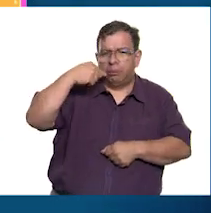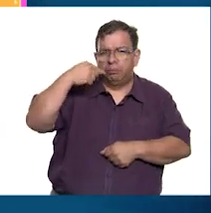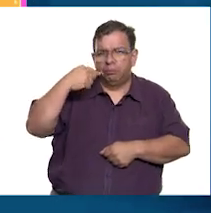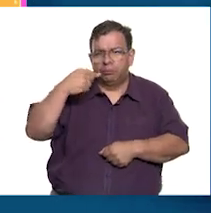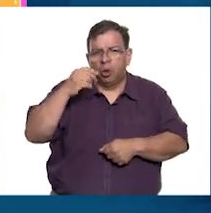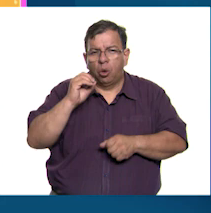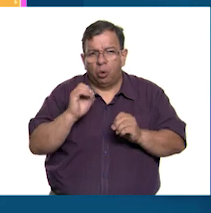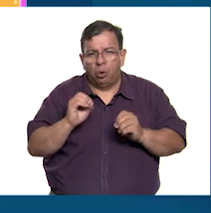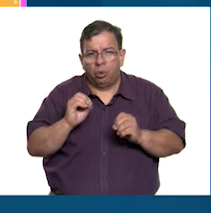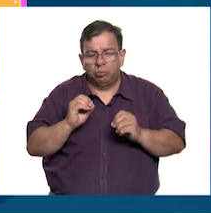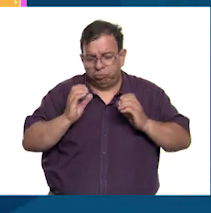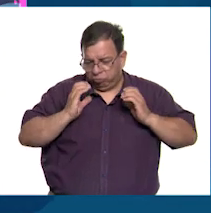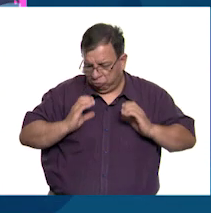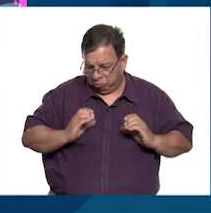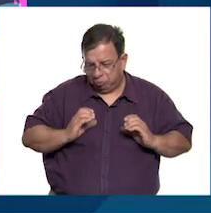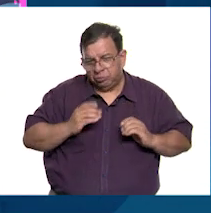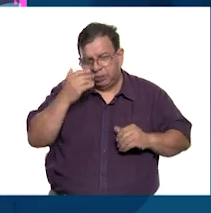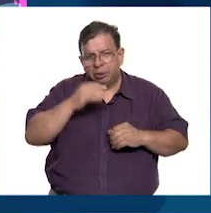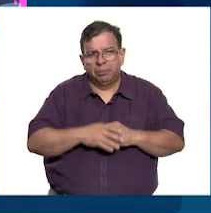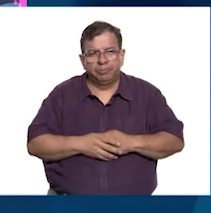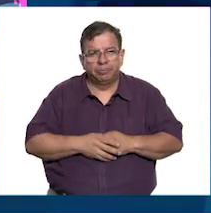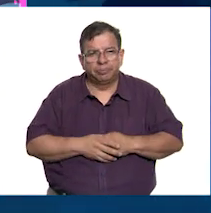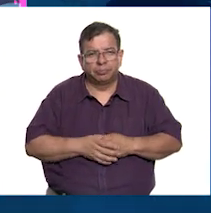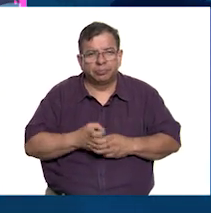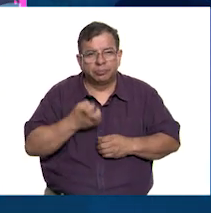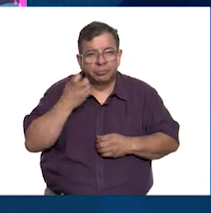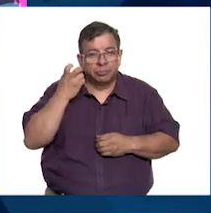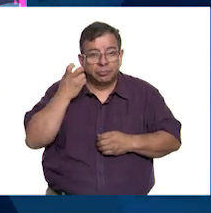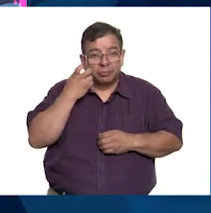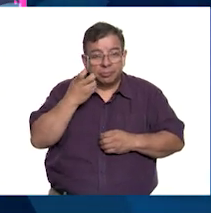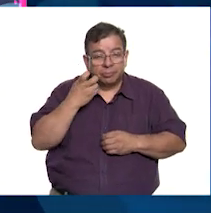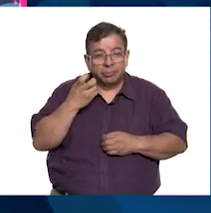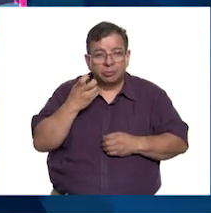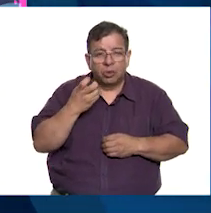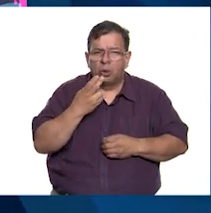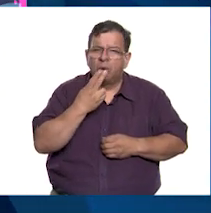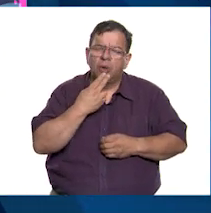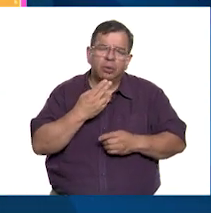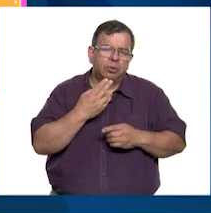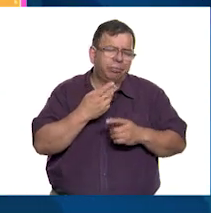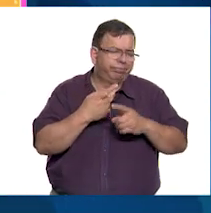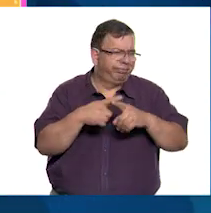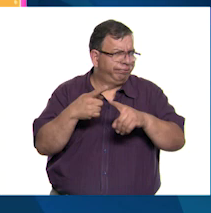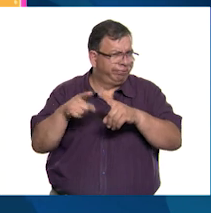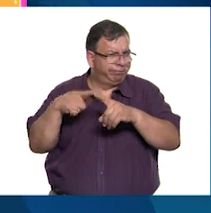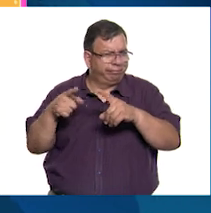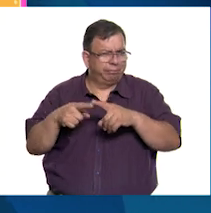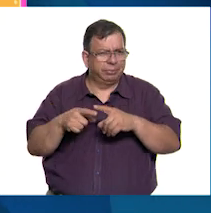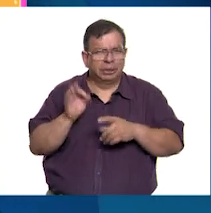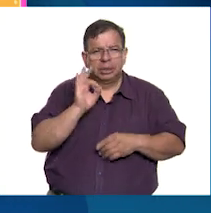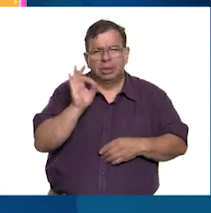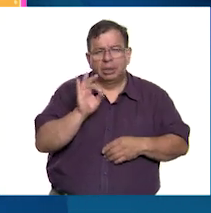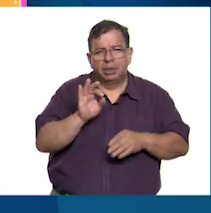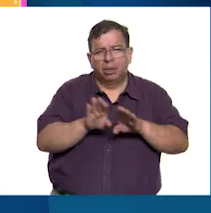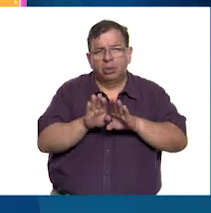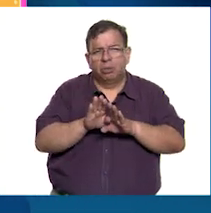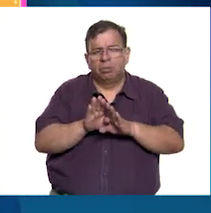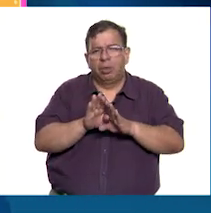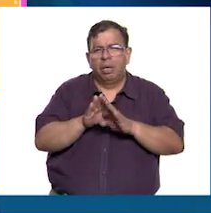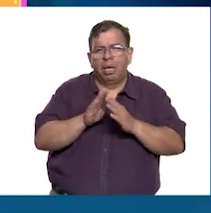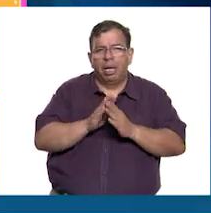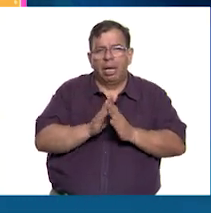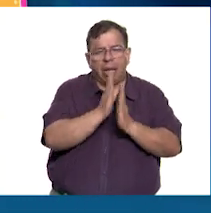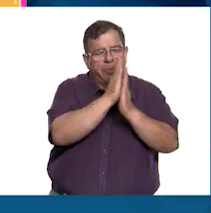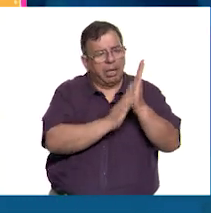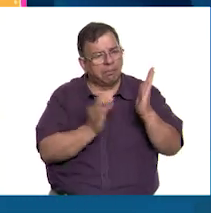medir la temperatura corporal. Este tipo de termómetros los puedo utilizar para muchas cosas más. A lo mejor los puedo dejar en una pared